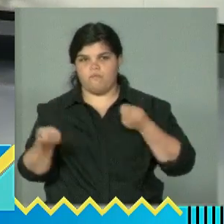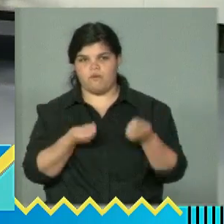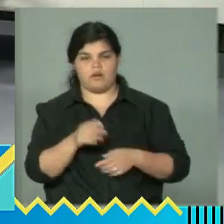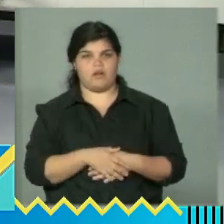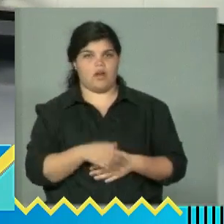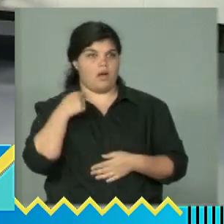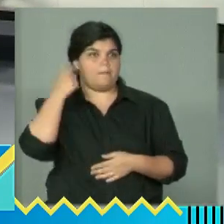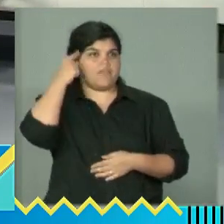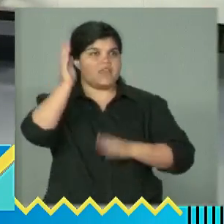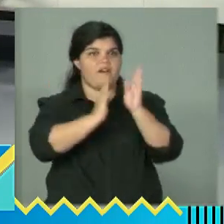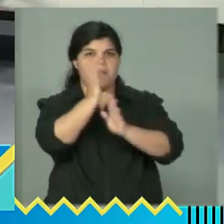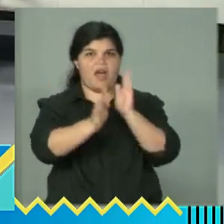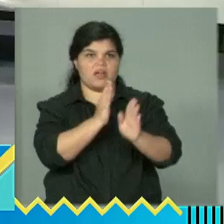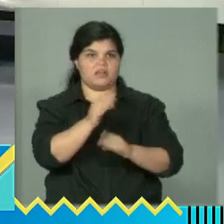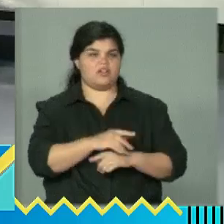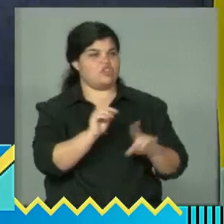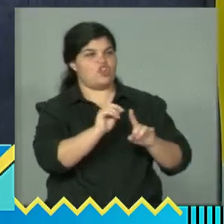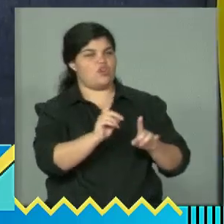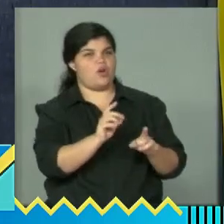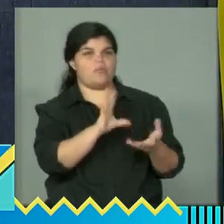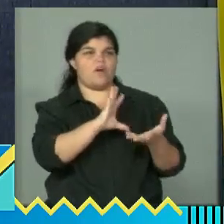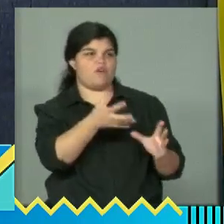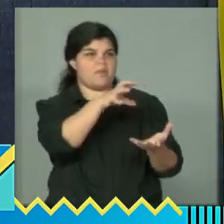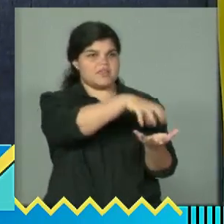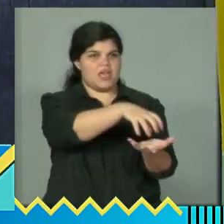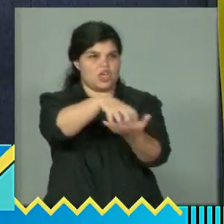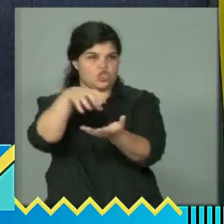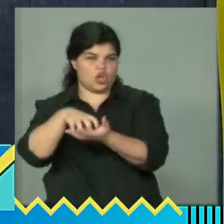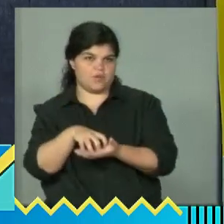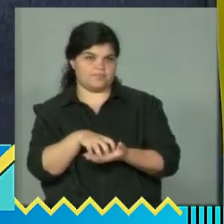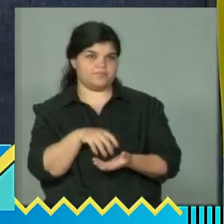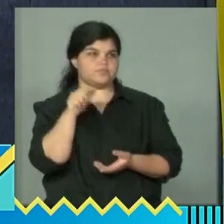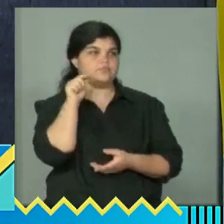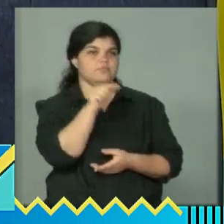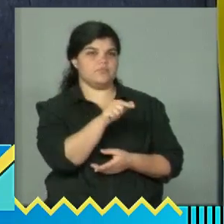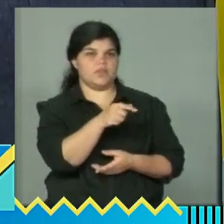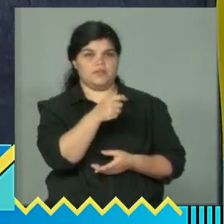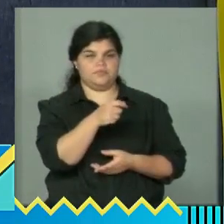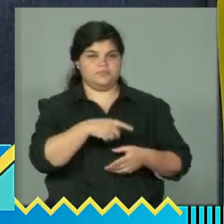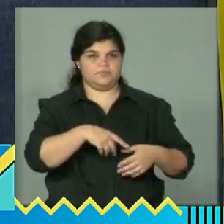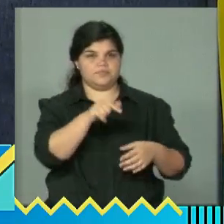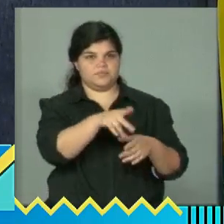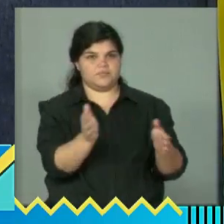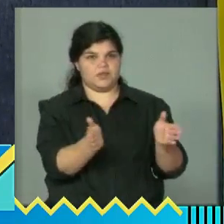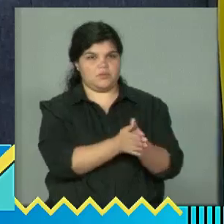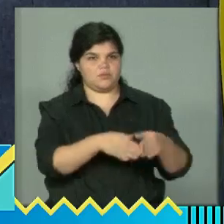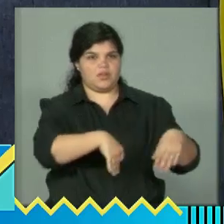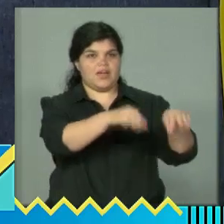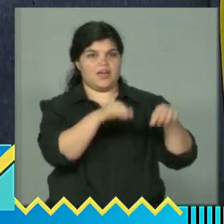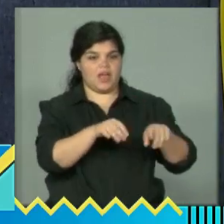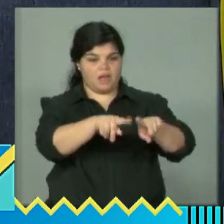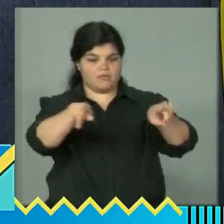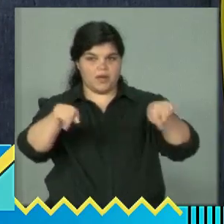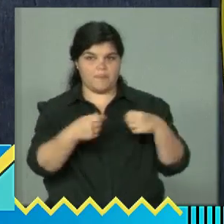ponía a bailar. Es como son sectores, porque hay un lugar ahí, bueno, vos... con la mantita que te viene con el kit, listo, te pones en el